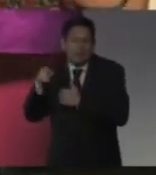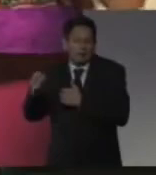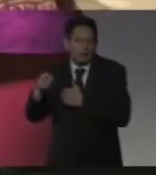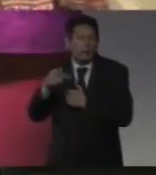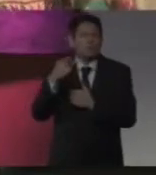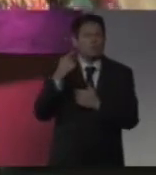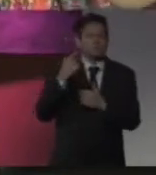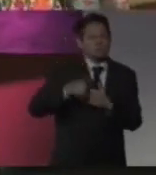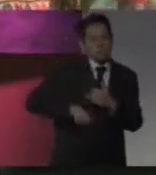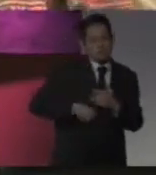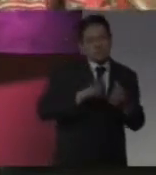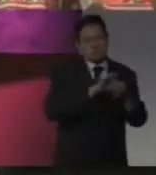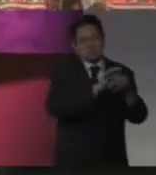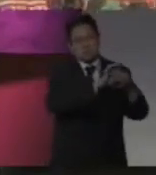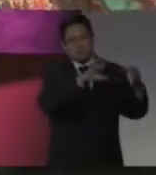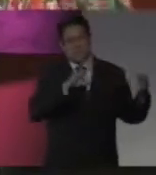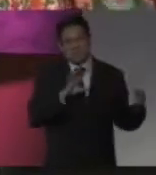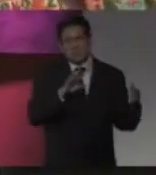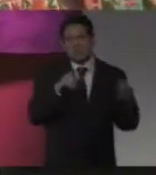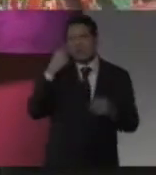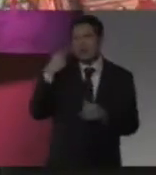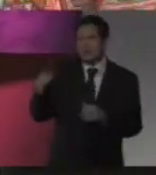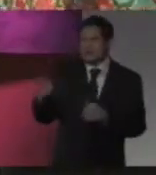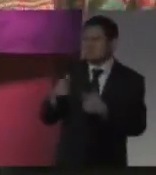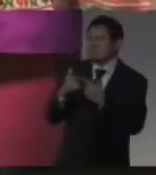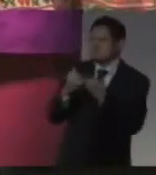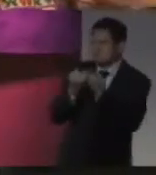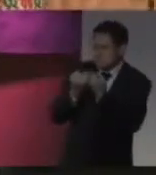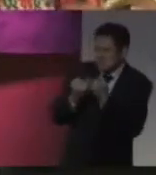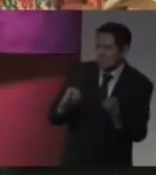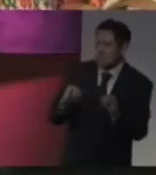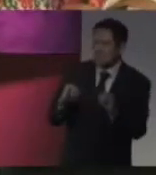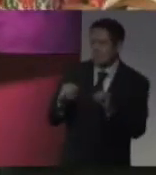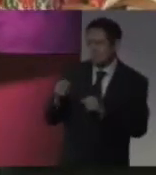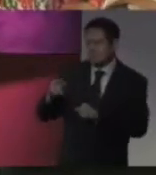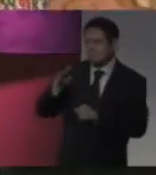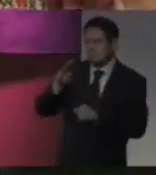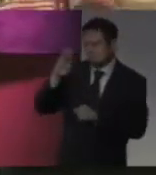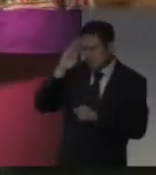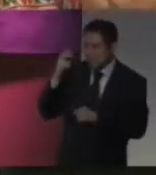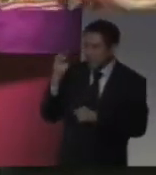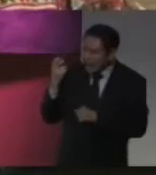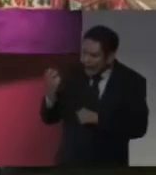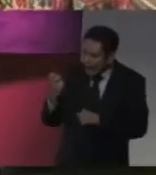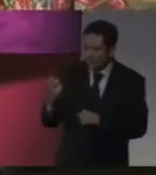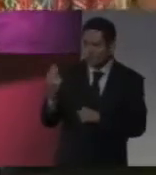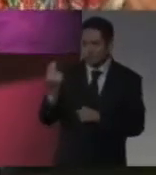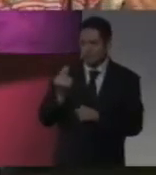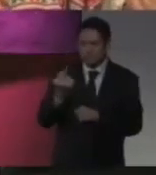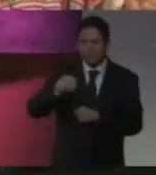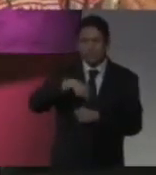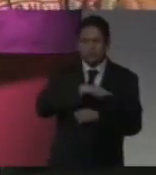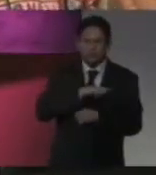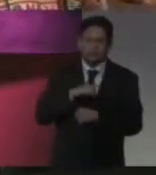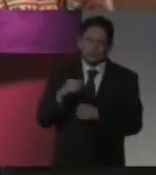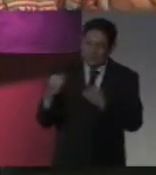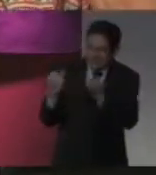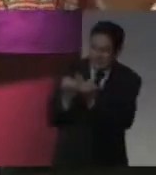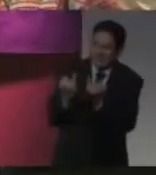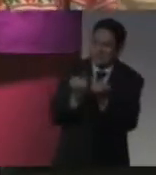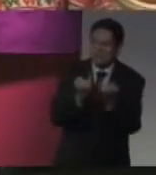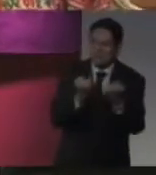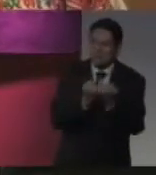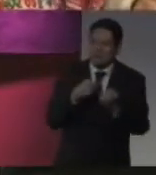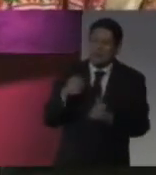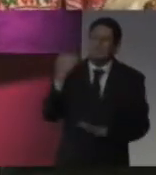Y esto es para nosotras, para ustedes, para todo el mundo, ¿sí?, que no se ha comprendido en toda